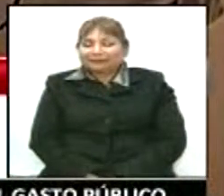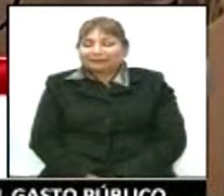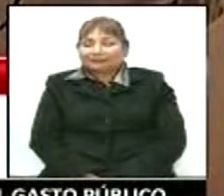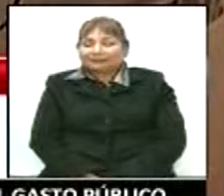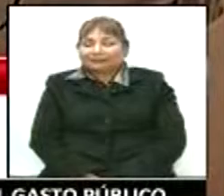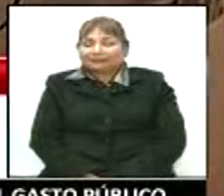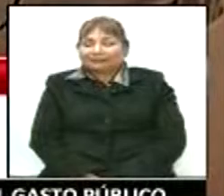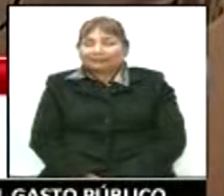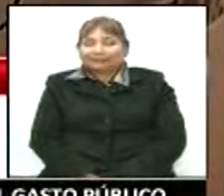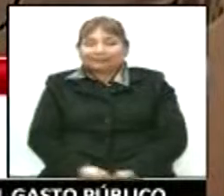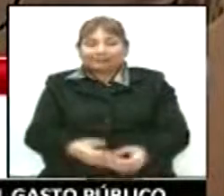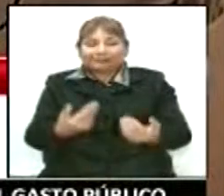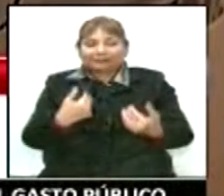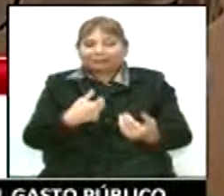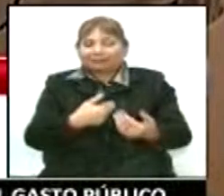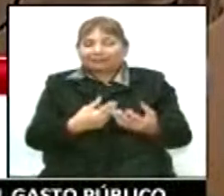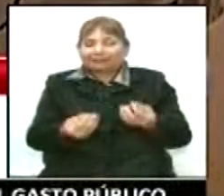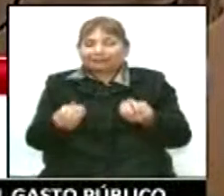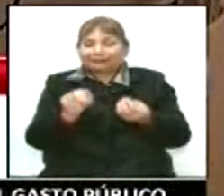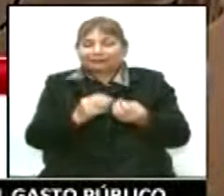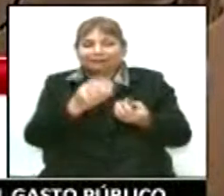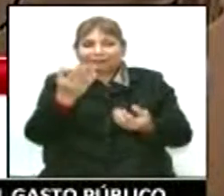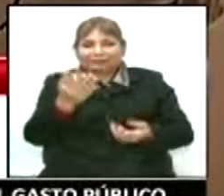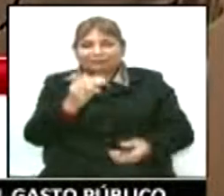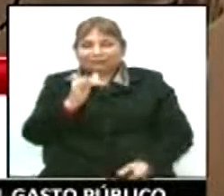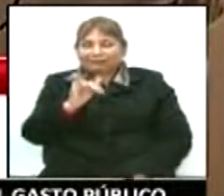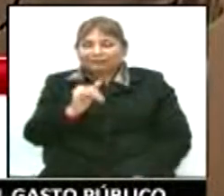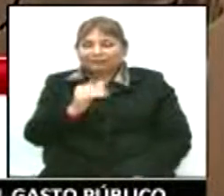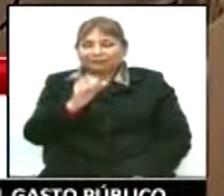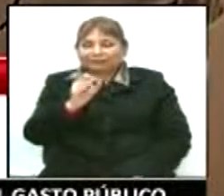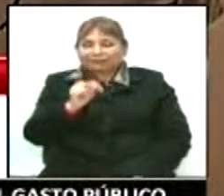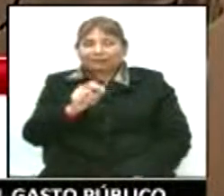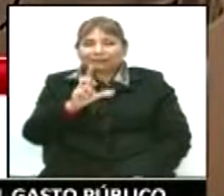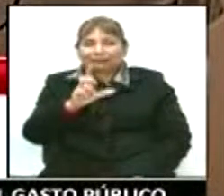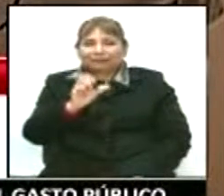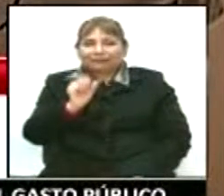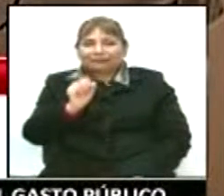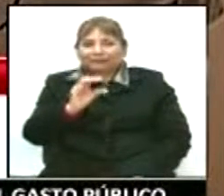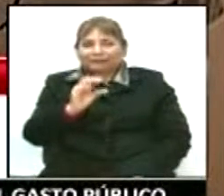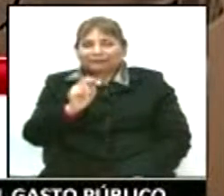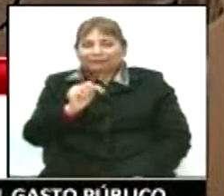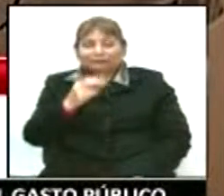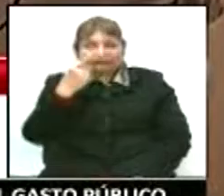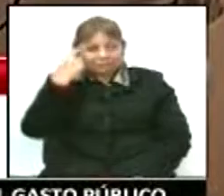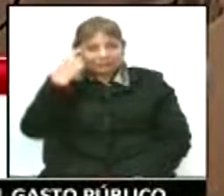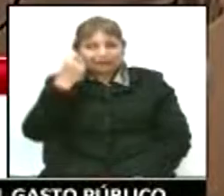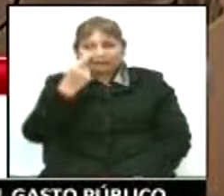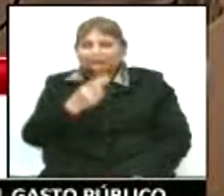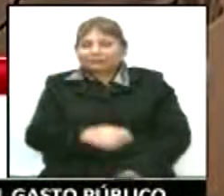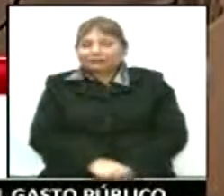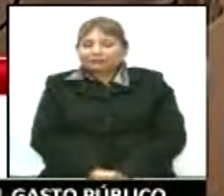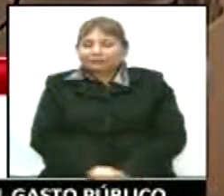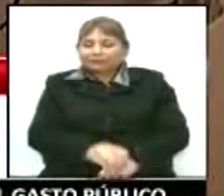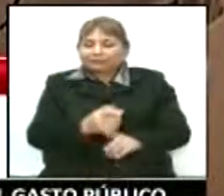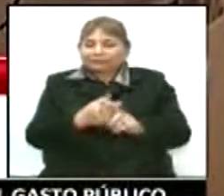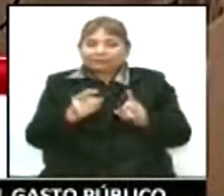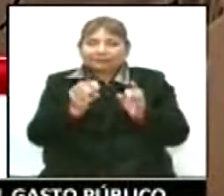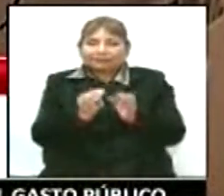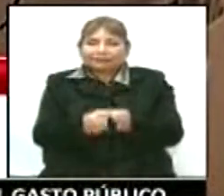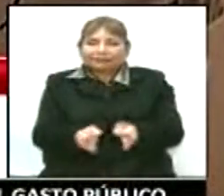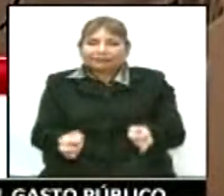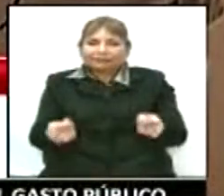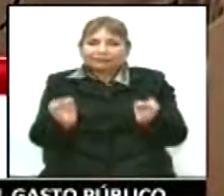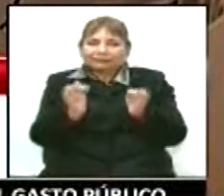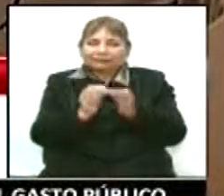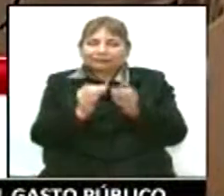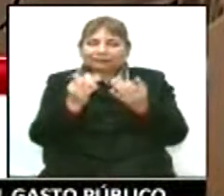Lo que acaba de mencionar el congresista Johnny Lescano se va a modificar en todo caso, vamos a tomar en cuenta, pero es importante que